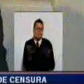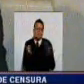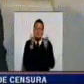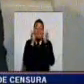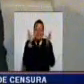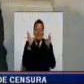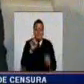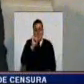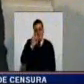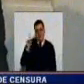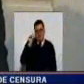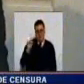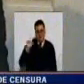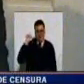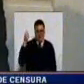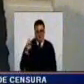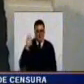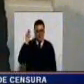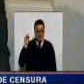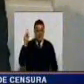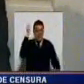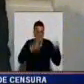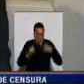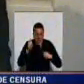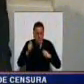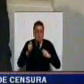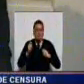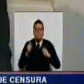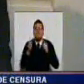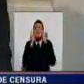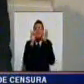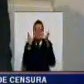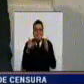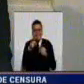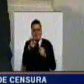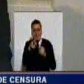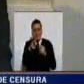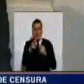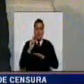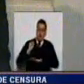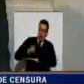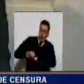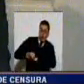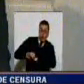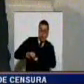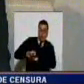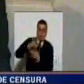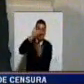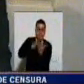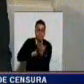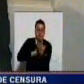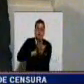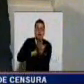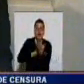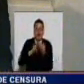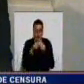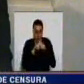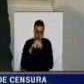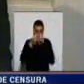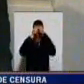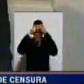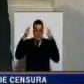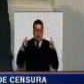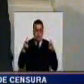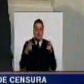fracasada subasta de uno, agrega la Corte, la sentencia de la Sala Plena del Consejo de Estado. Dijo que se